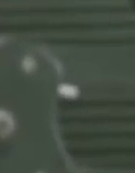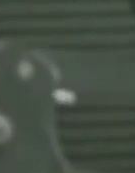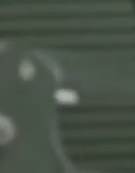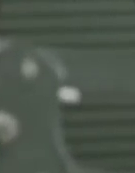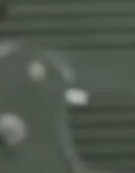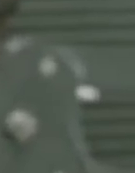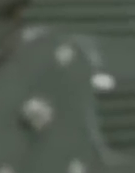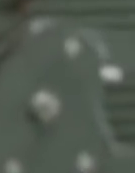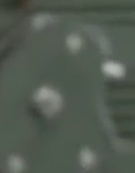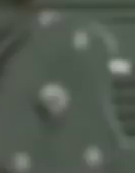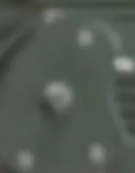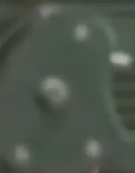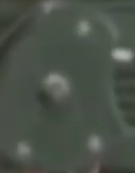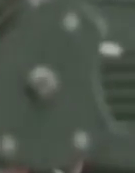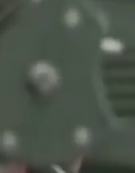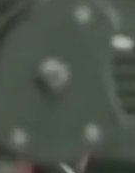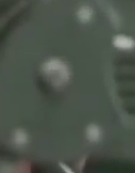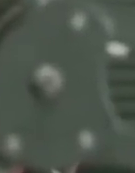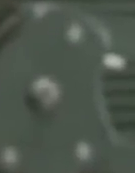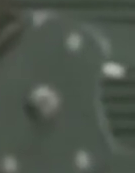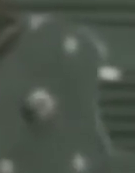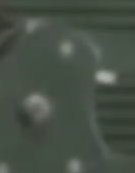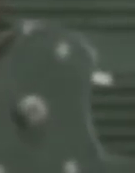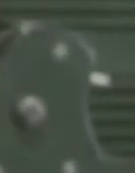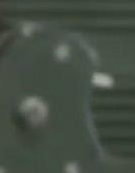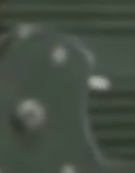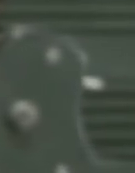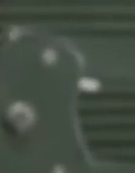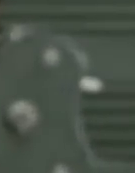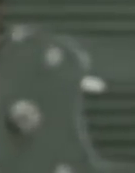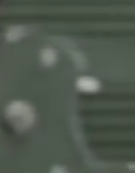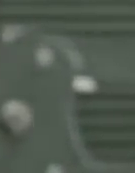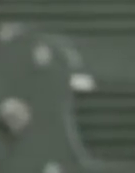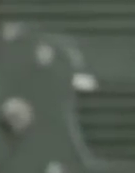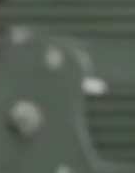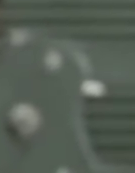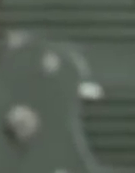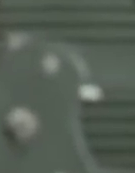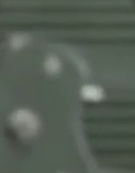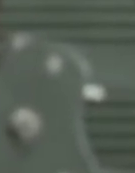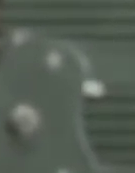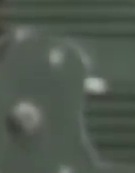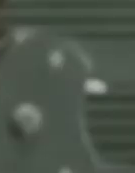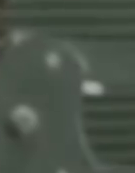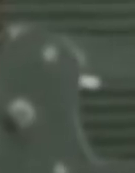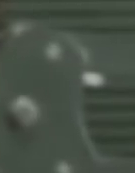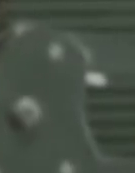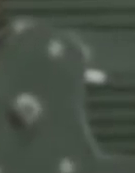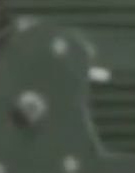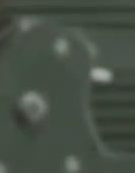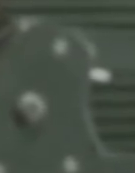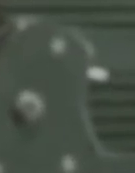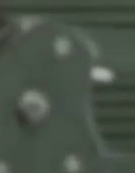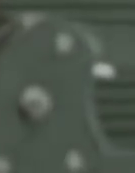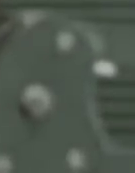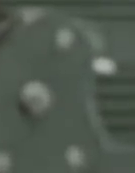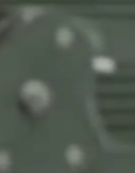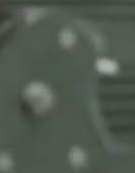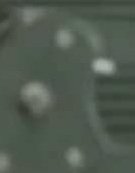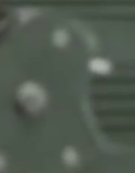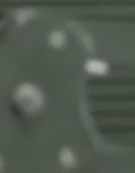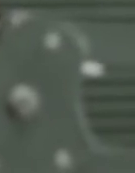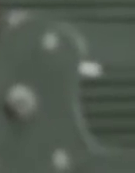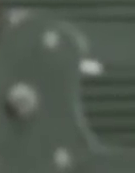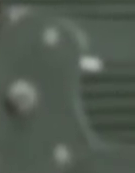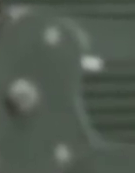pueblo venezolano, y amor con amor se paga, un pueblo que hizo libertad, es un pueblo estoico, luchador, paciente, un pueblo